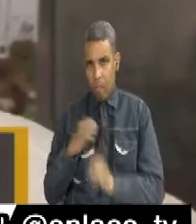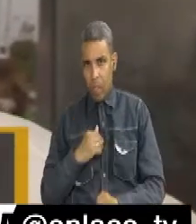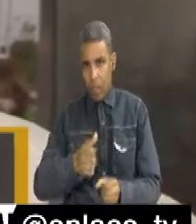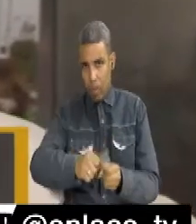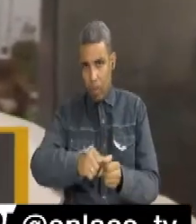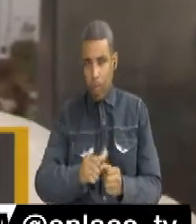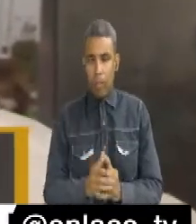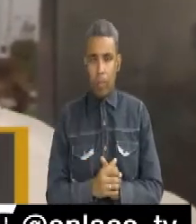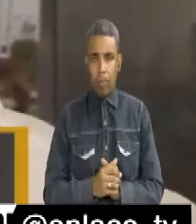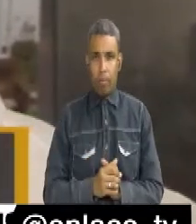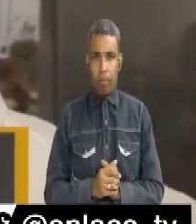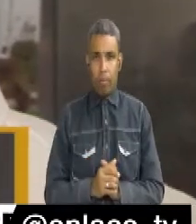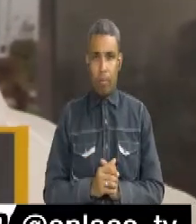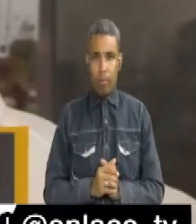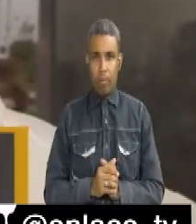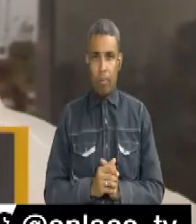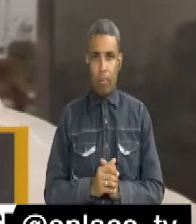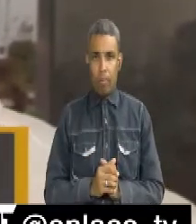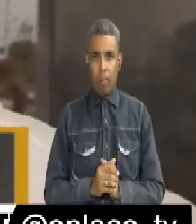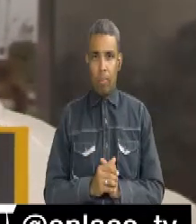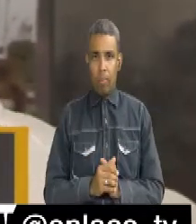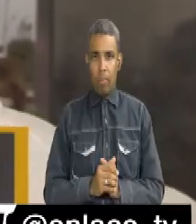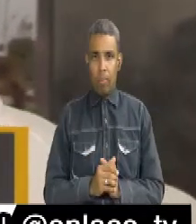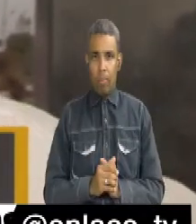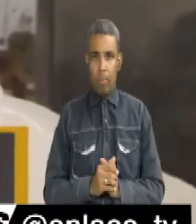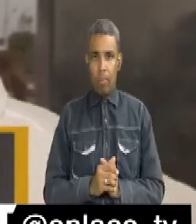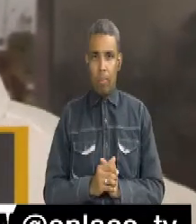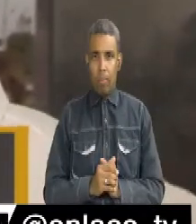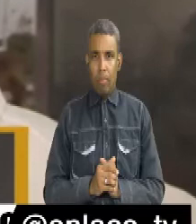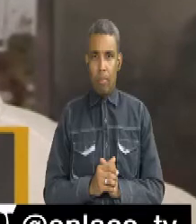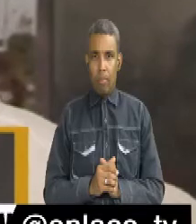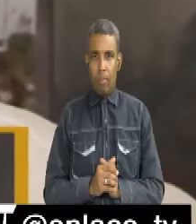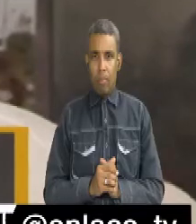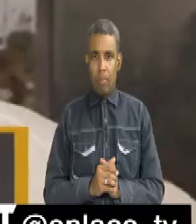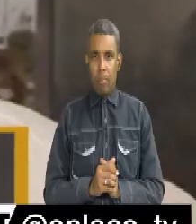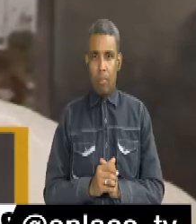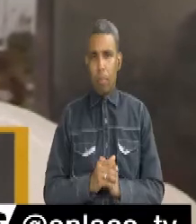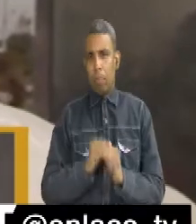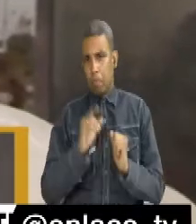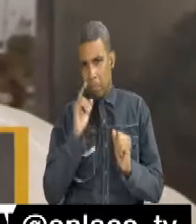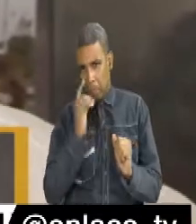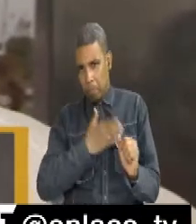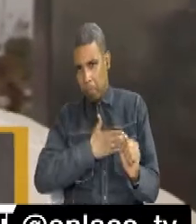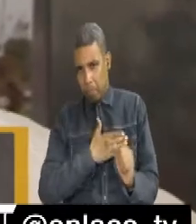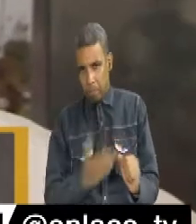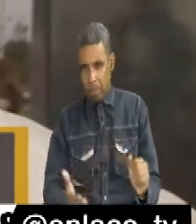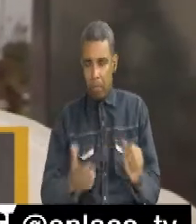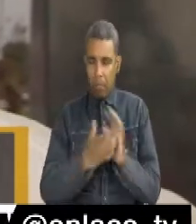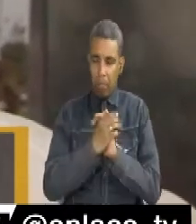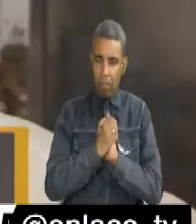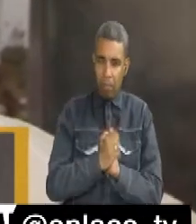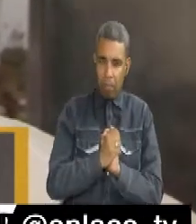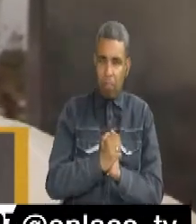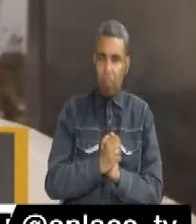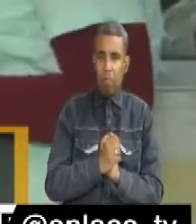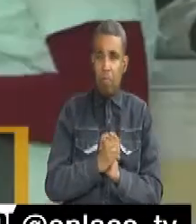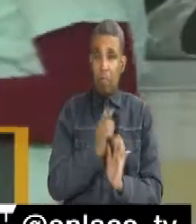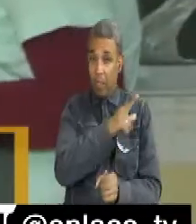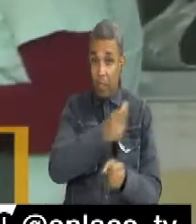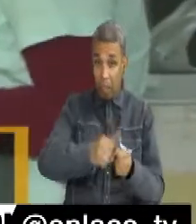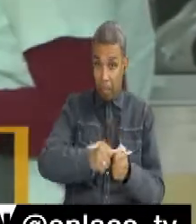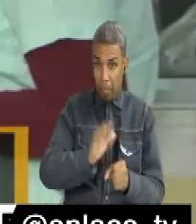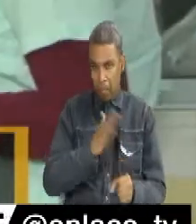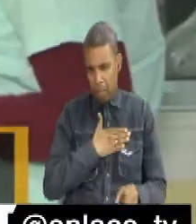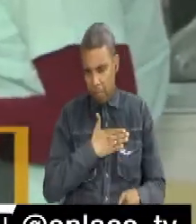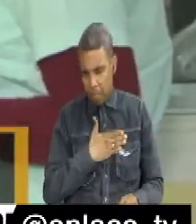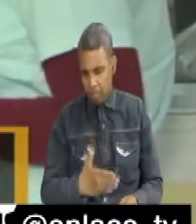jornada implica cumplir con esa apuesta social, ese componente que tenemos nosotros